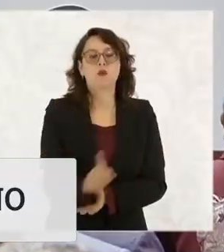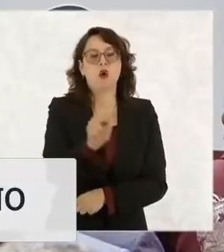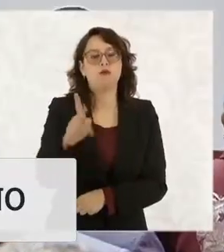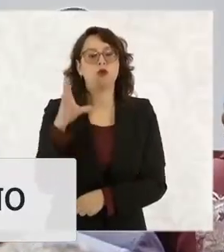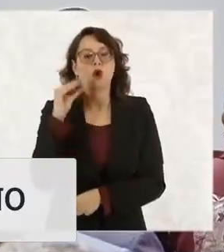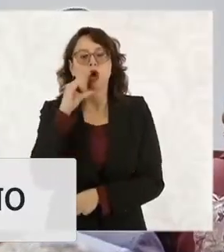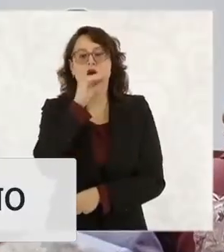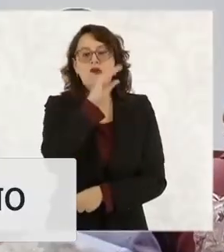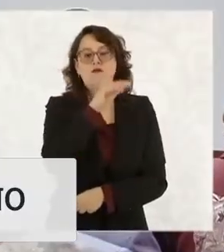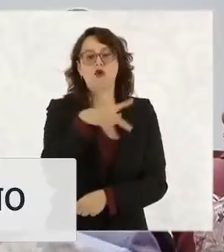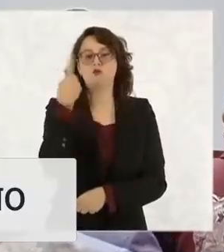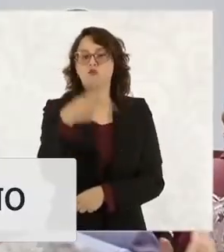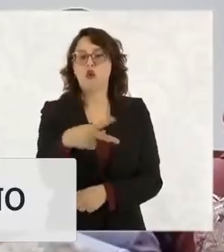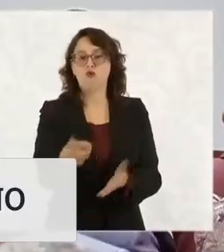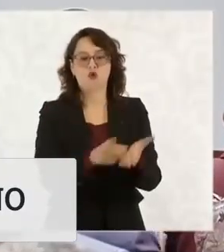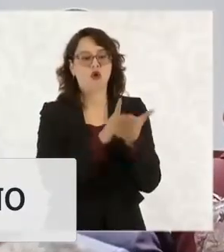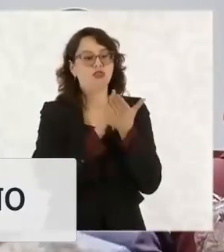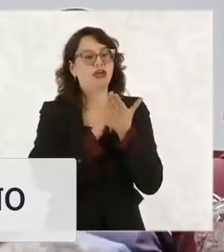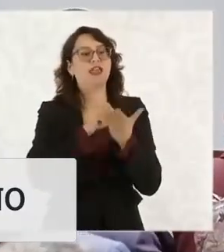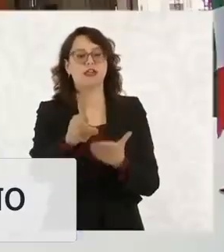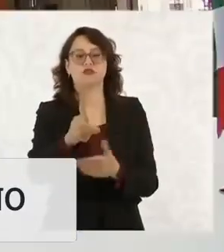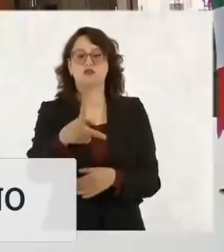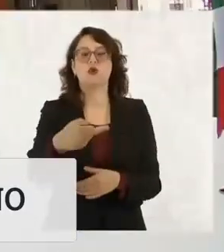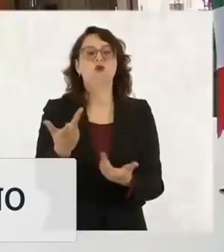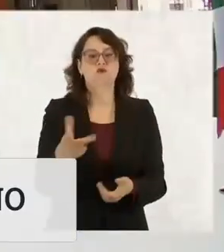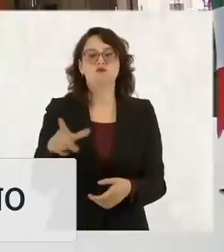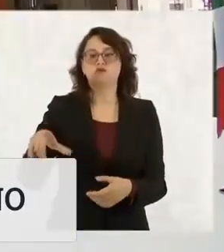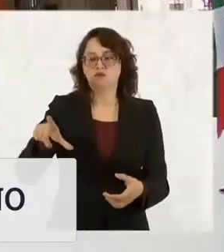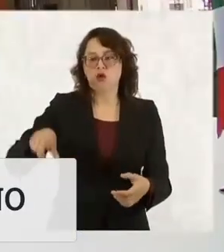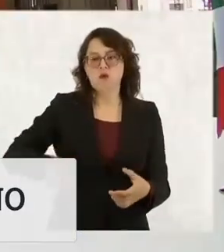afromexicanos como sujetos de derecho público.